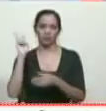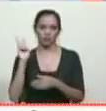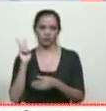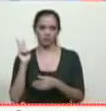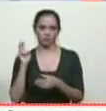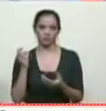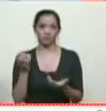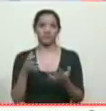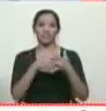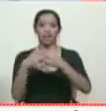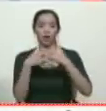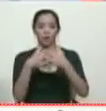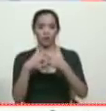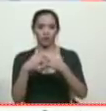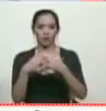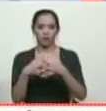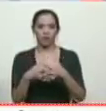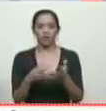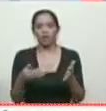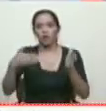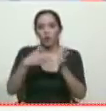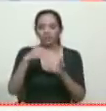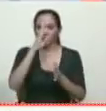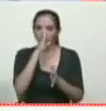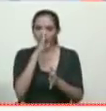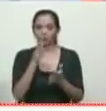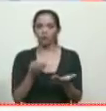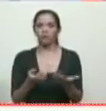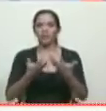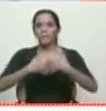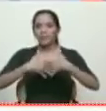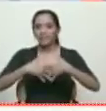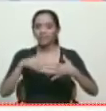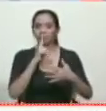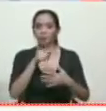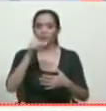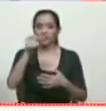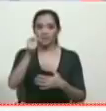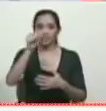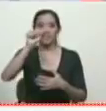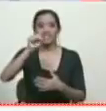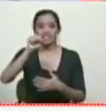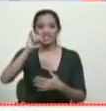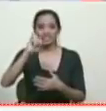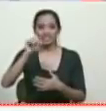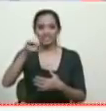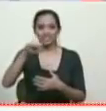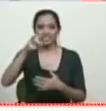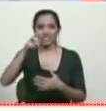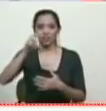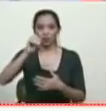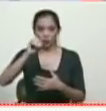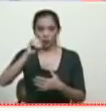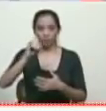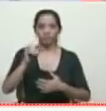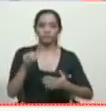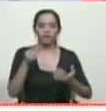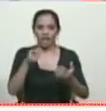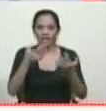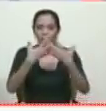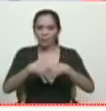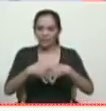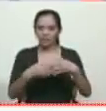y contra una empresa que funciona allá, que se llama Citgo y que tiene desde hace mucho tiempo esa relación,